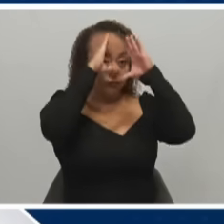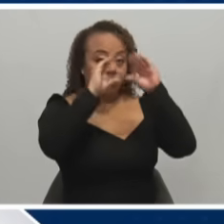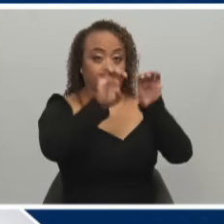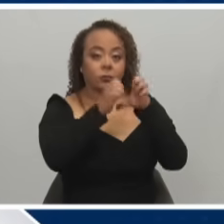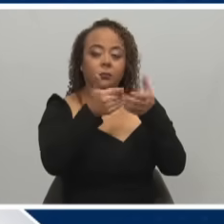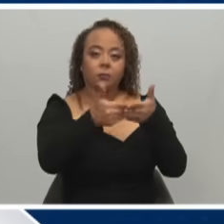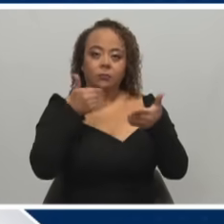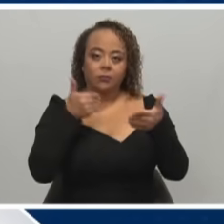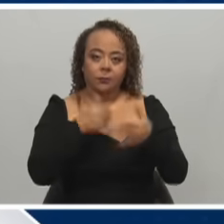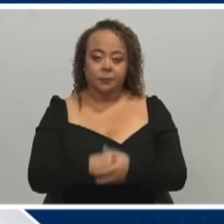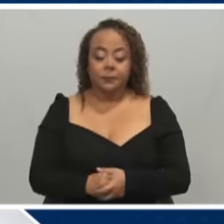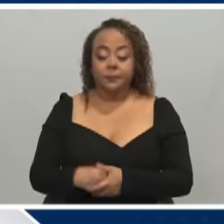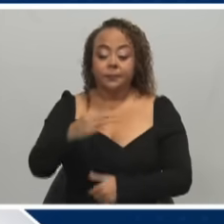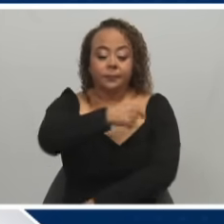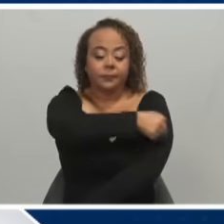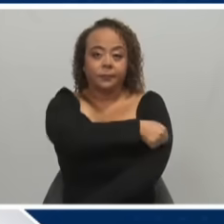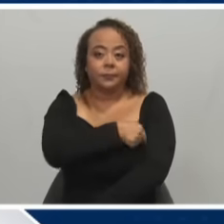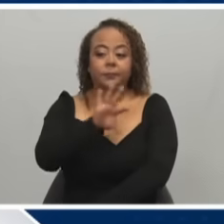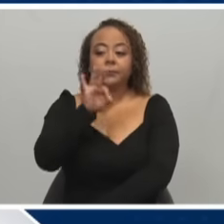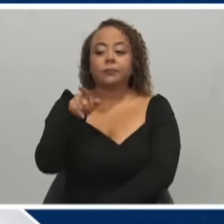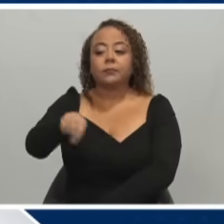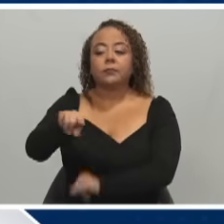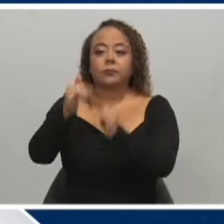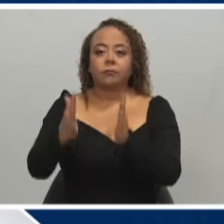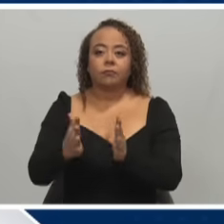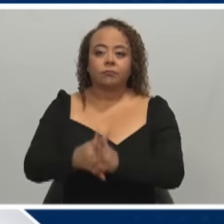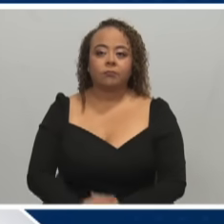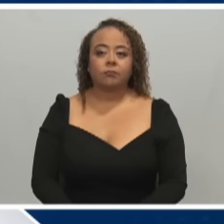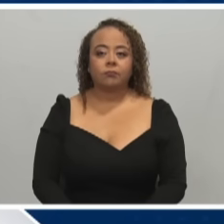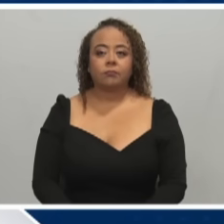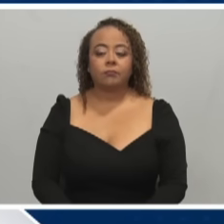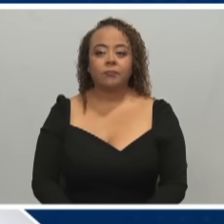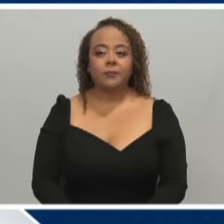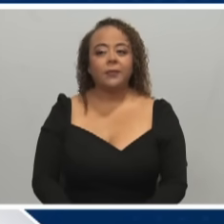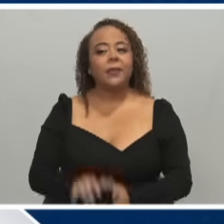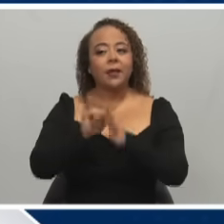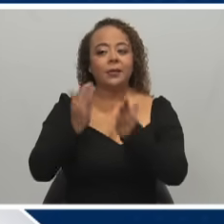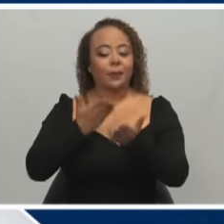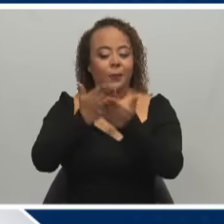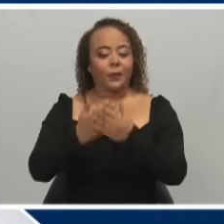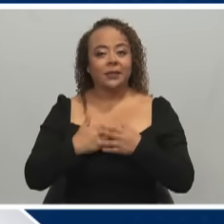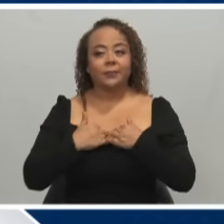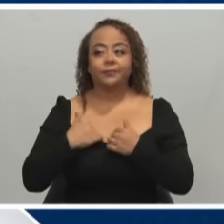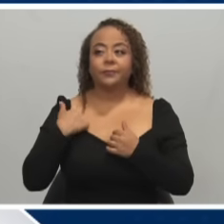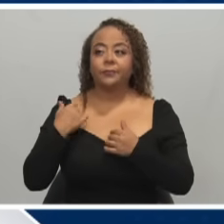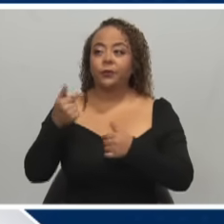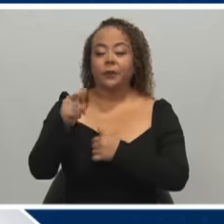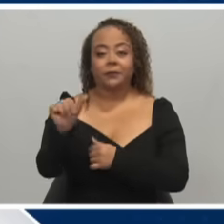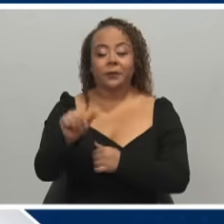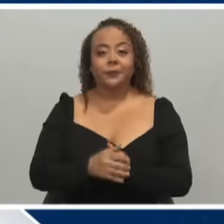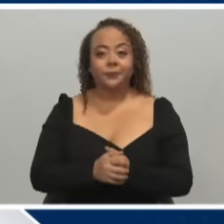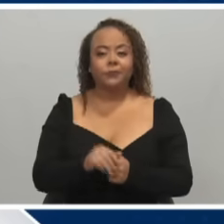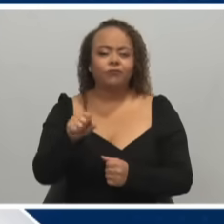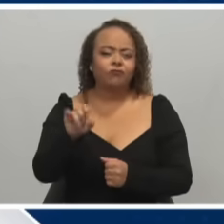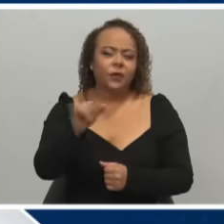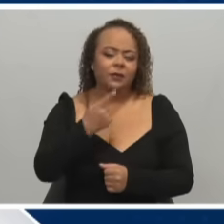previo y que el capitán lo van a elegir los jugadores Esa es la propuesta de Gustavo que igual dijo que son